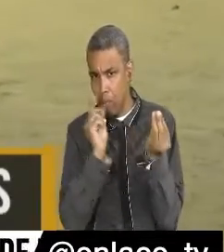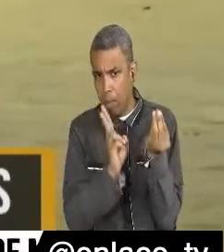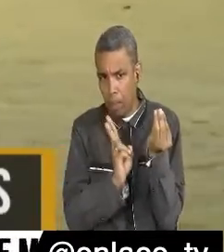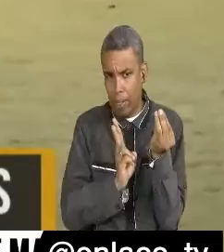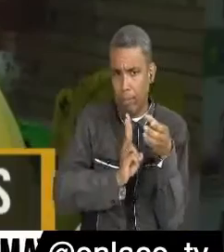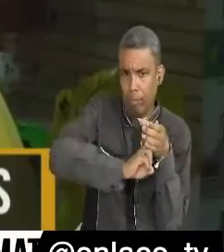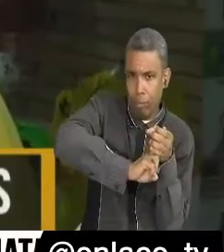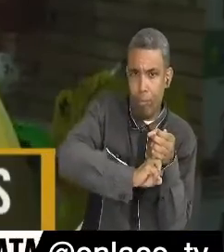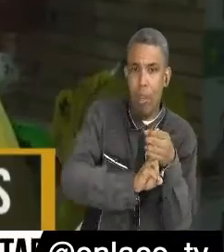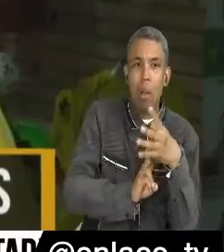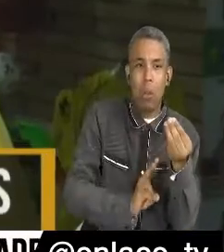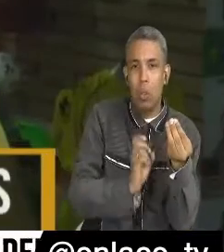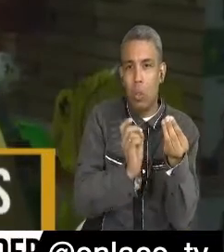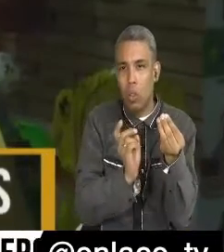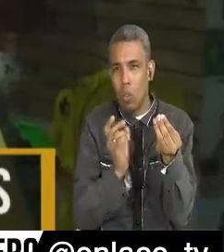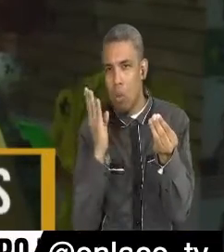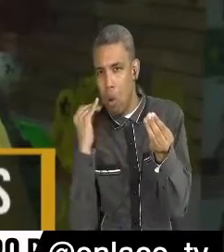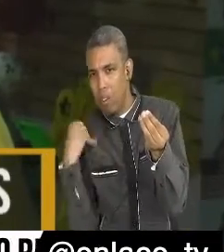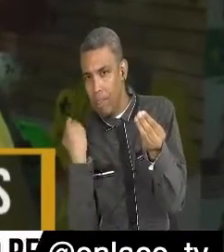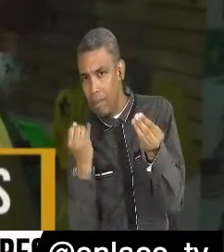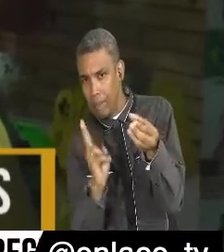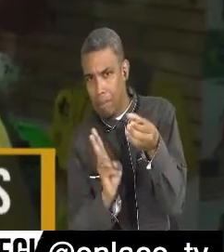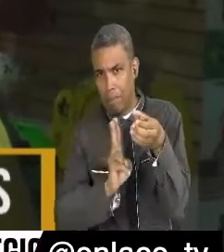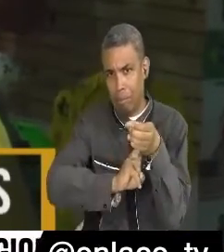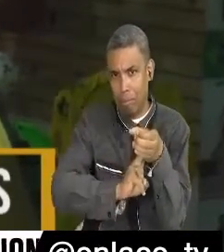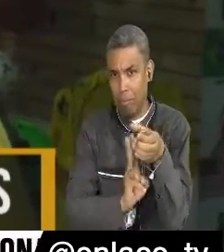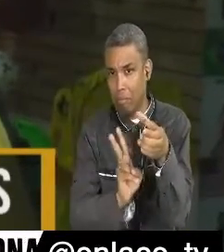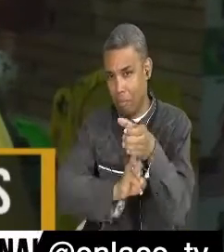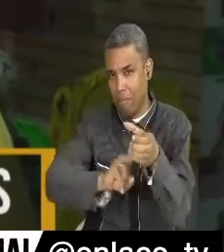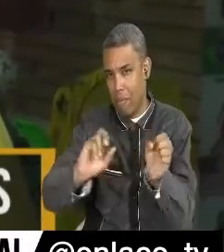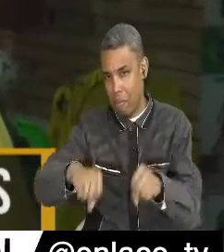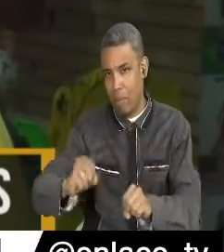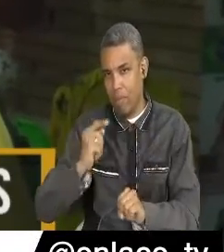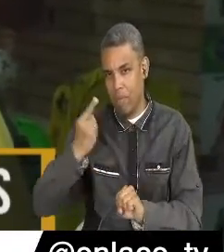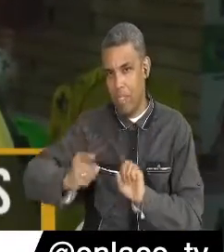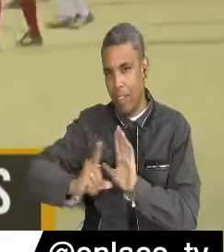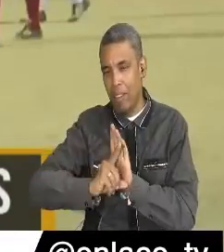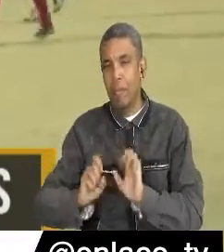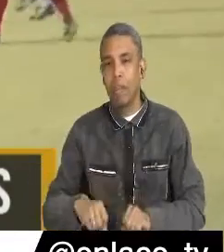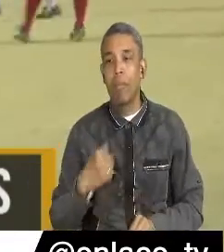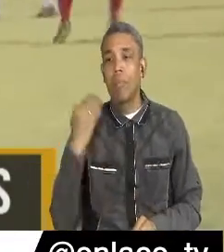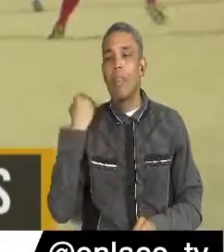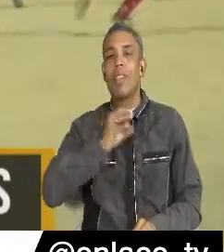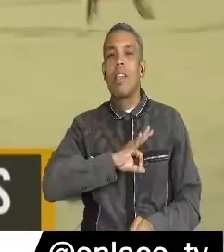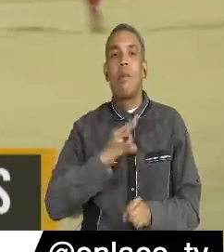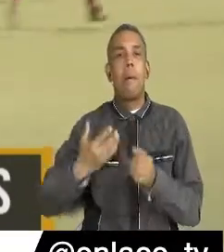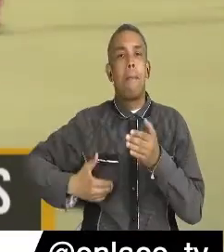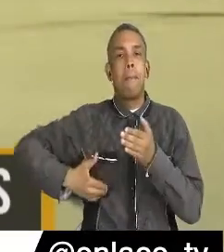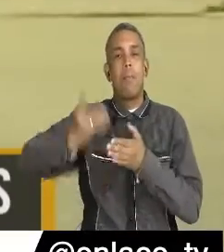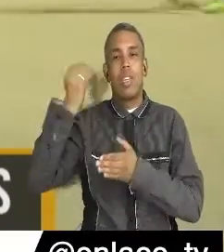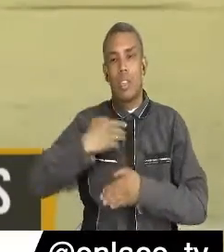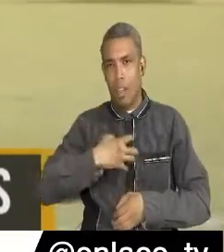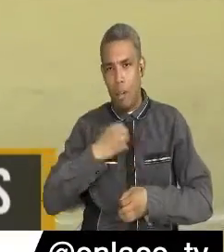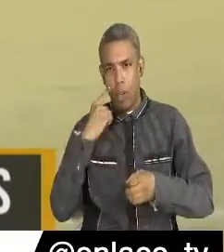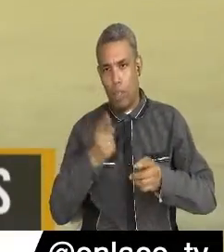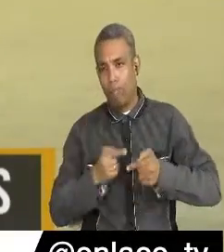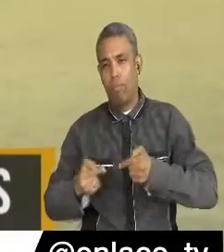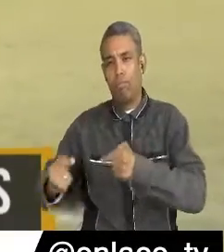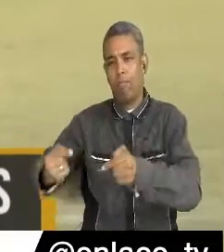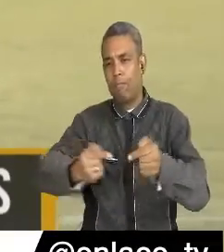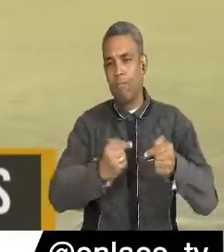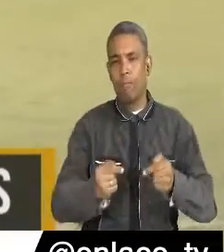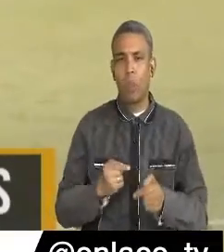pues, digamos, ya inscritos en el torneo y el sábado se jugó la primera fecha. Estos encuentros han tenido un